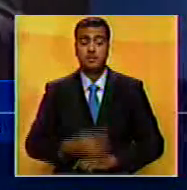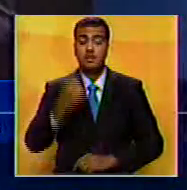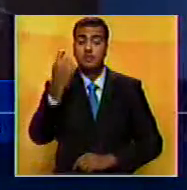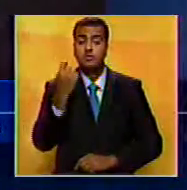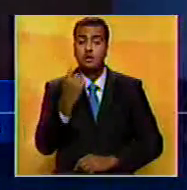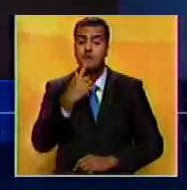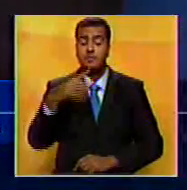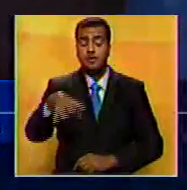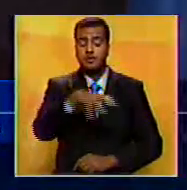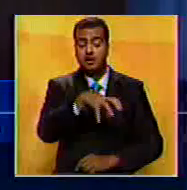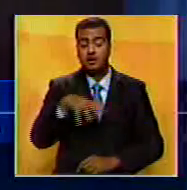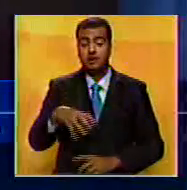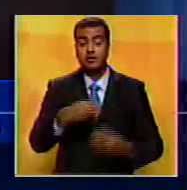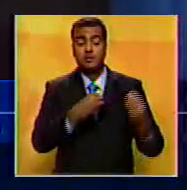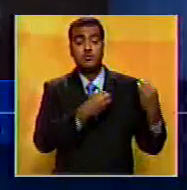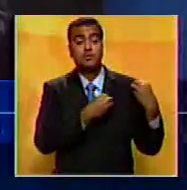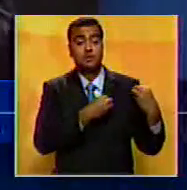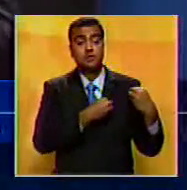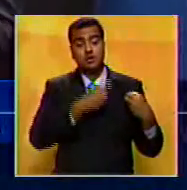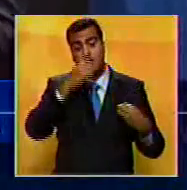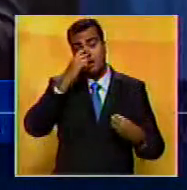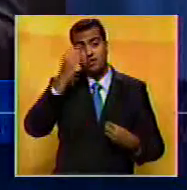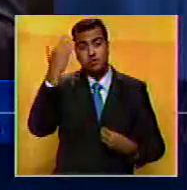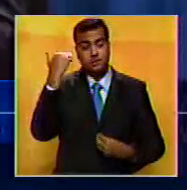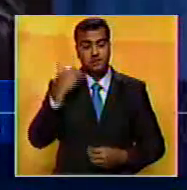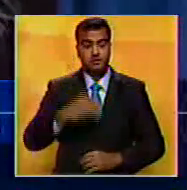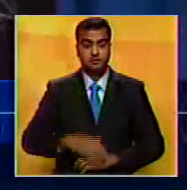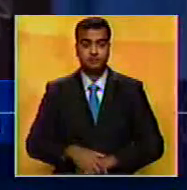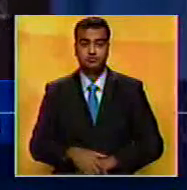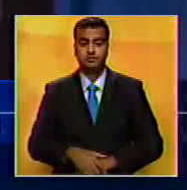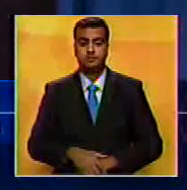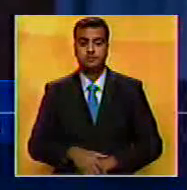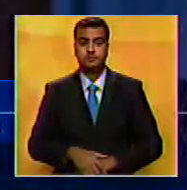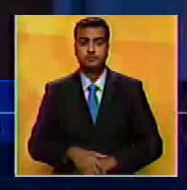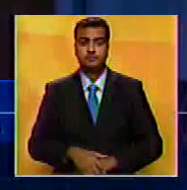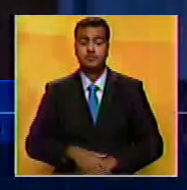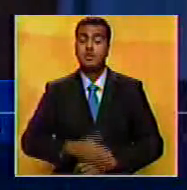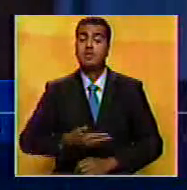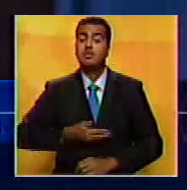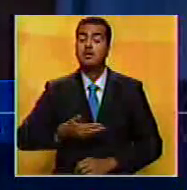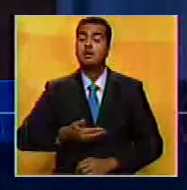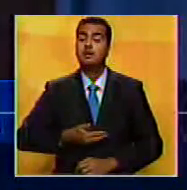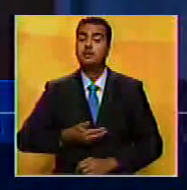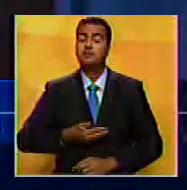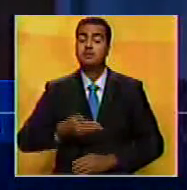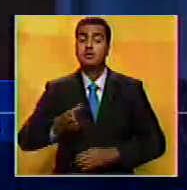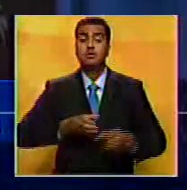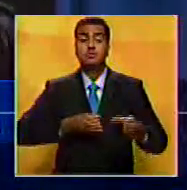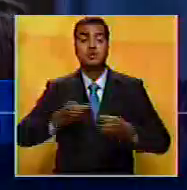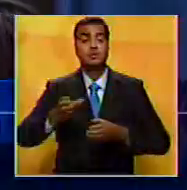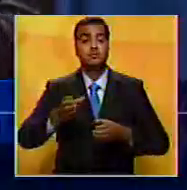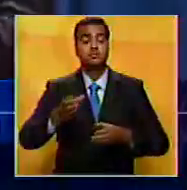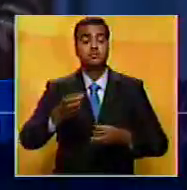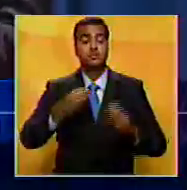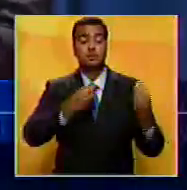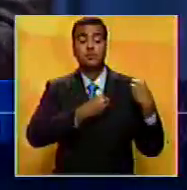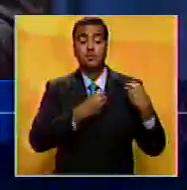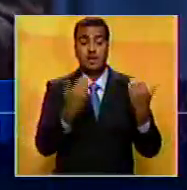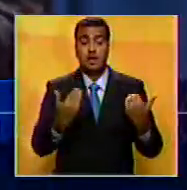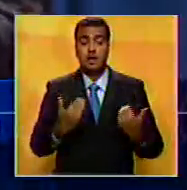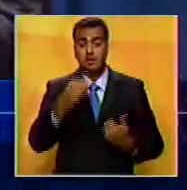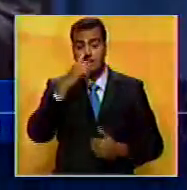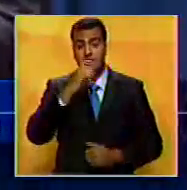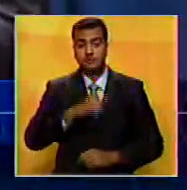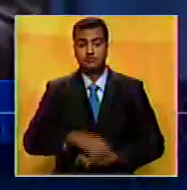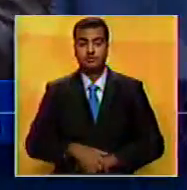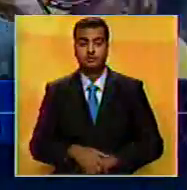estadales que correspondían al año 2016 y las de alcaldes y concejales que corresponden a